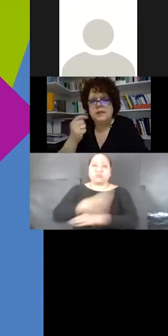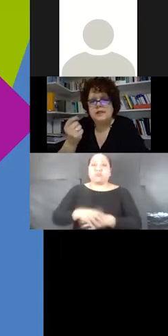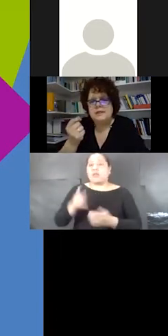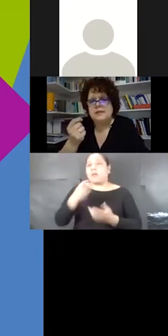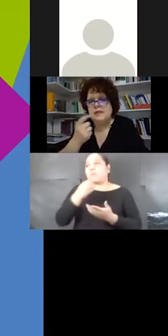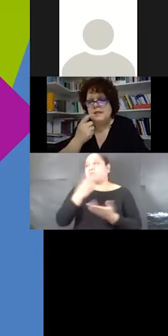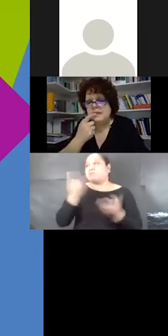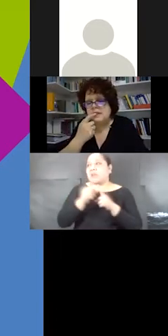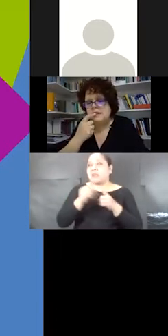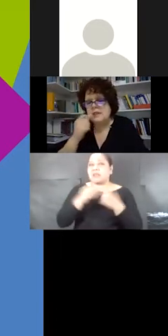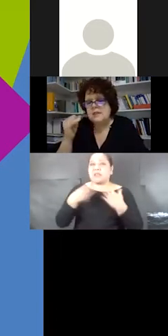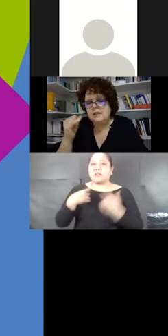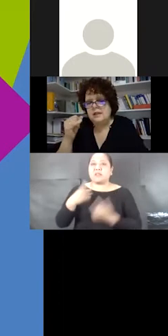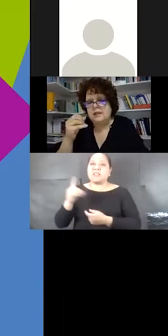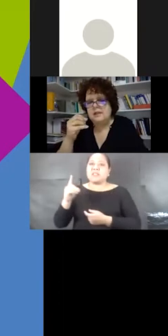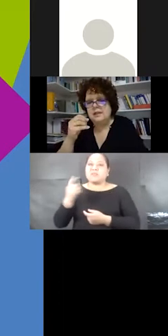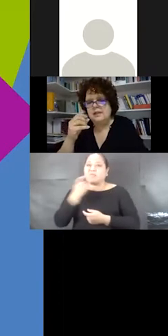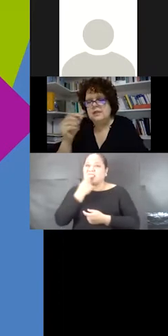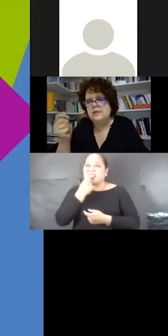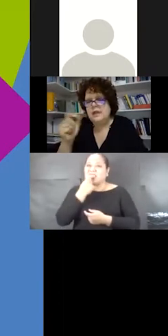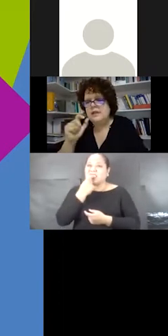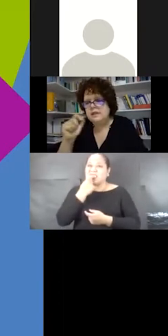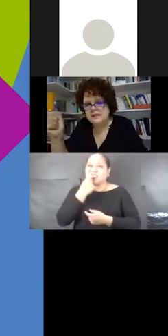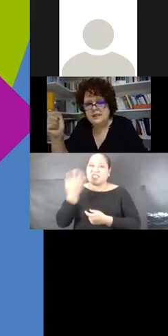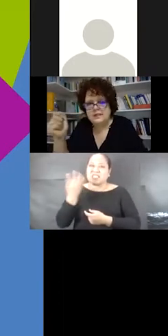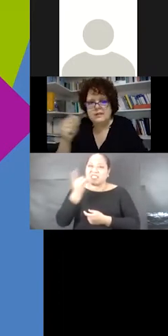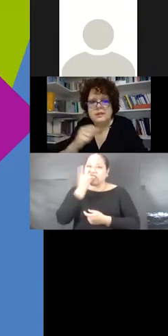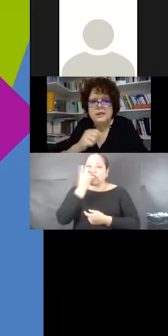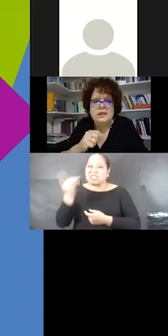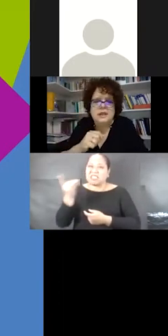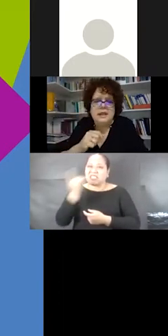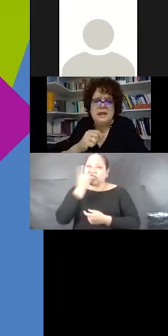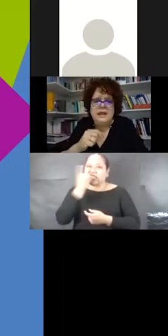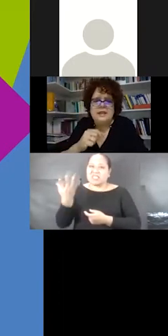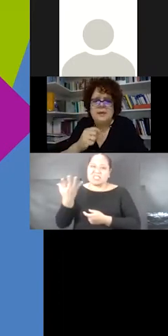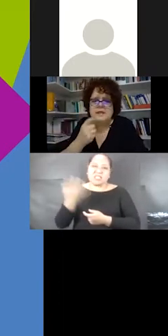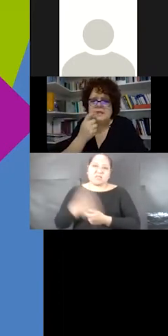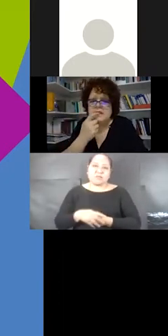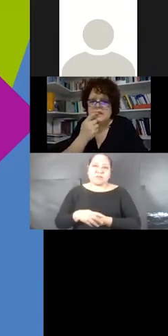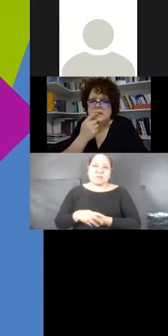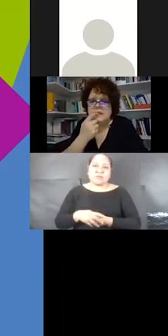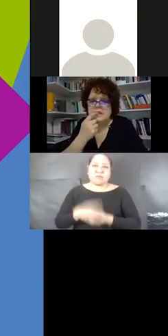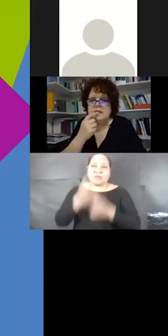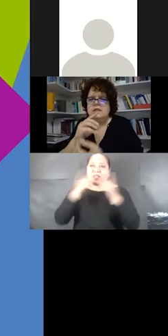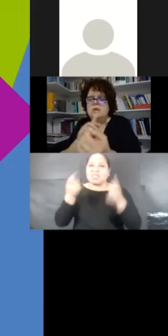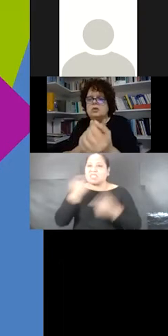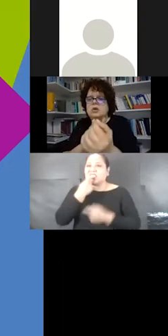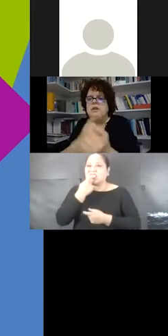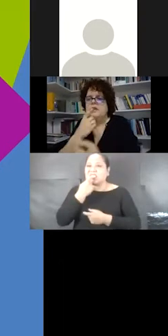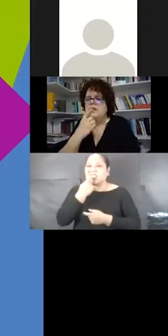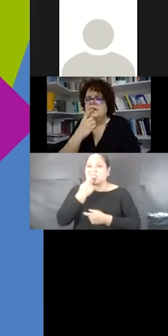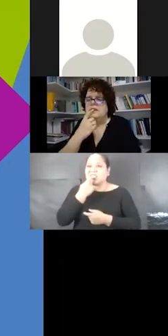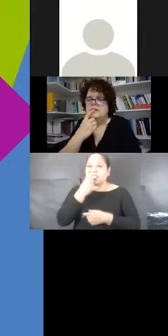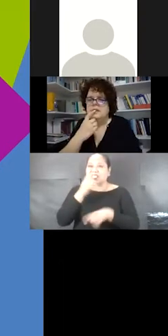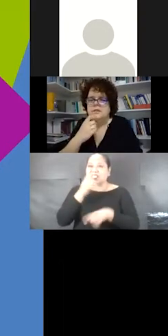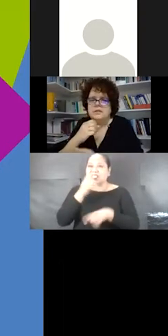ponte dentista, diente, ista, en castellano significa dentista, ¿no? Y en LSP es diente, es doctor de